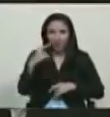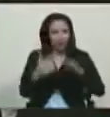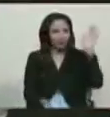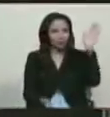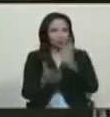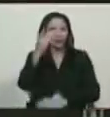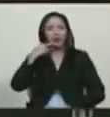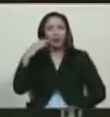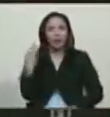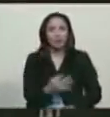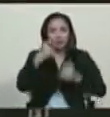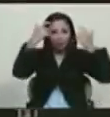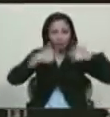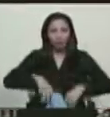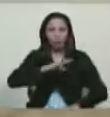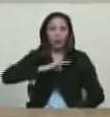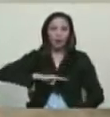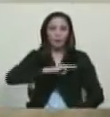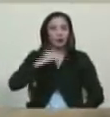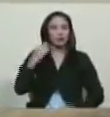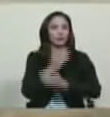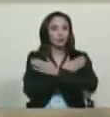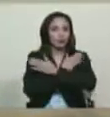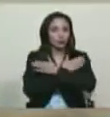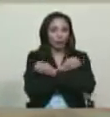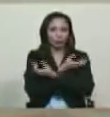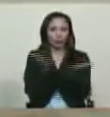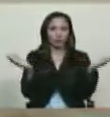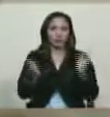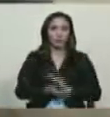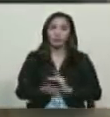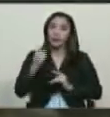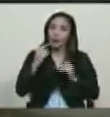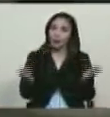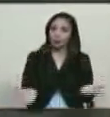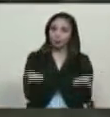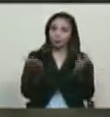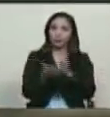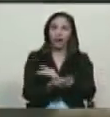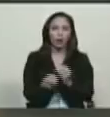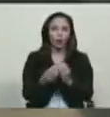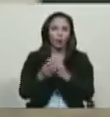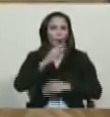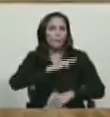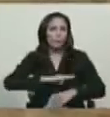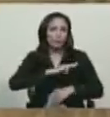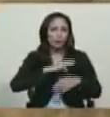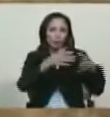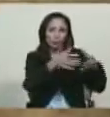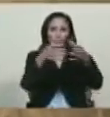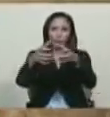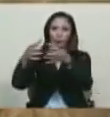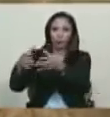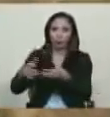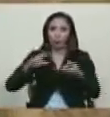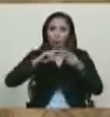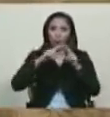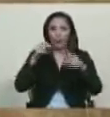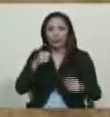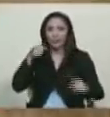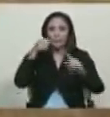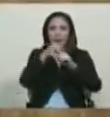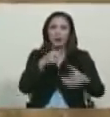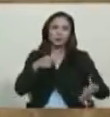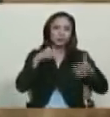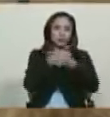con la firmeza moral de ustedes los felicito insto acrecentar este componente por medio de la misión cuadrantes de paz a combatir el golpismo y la